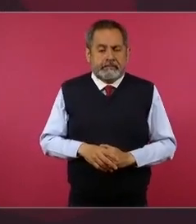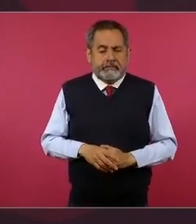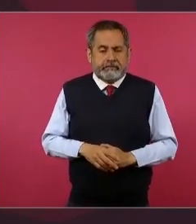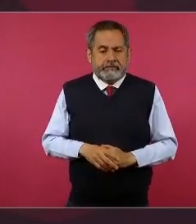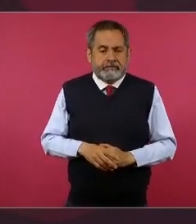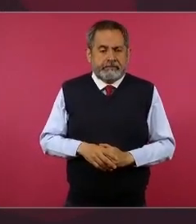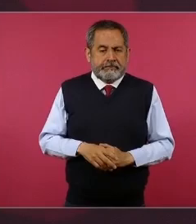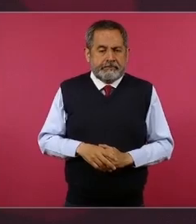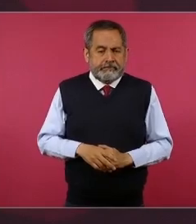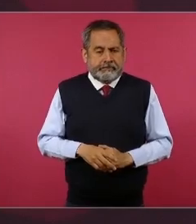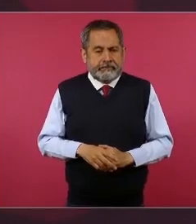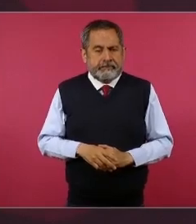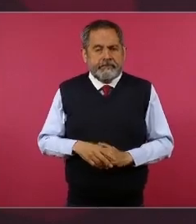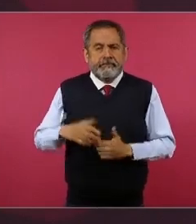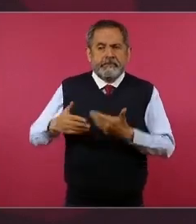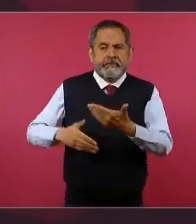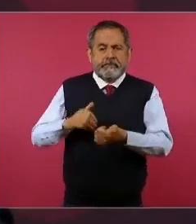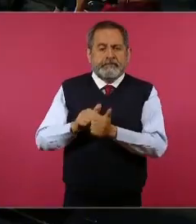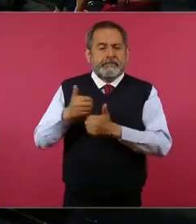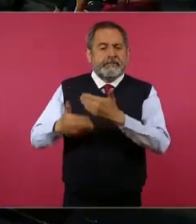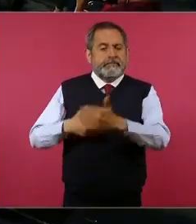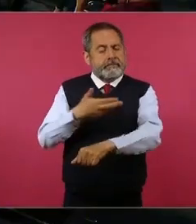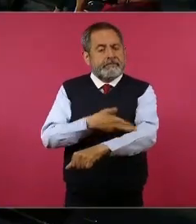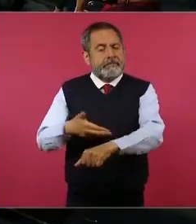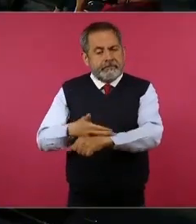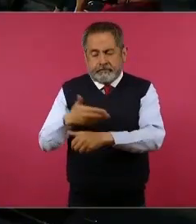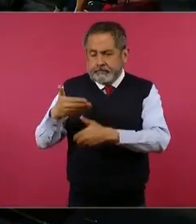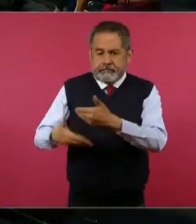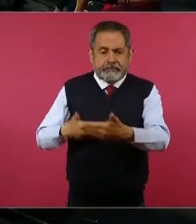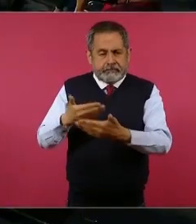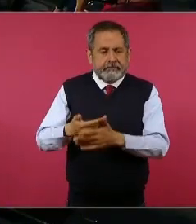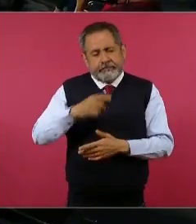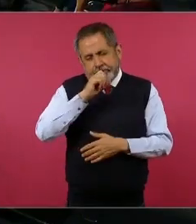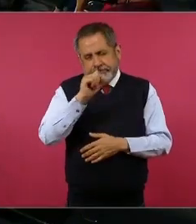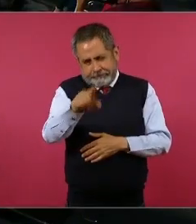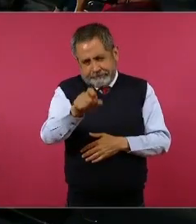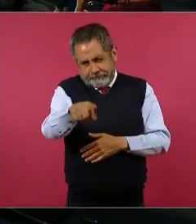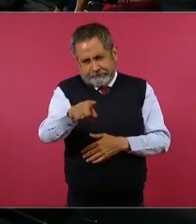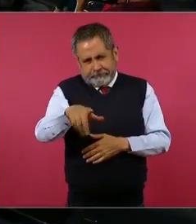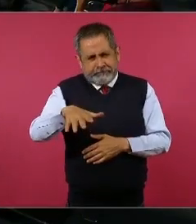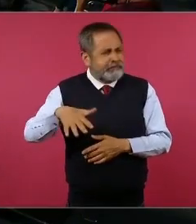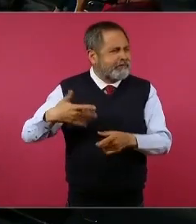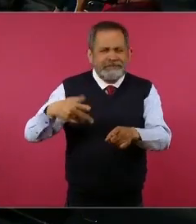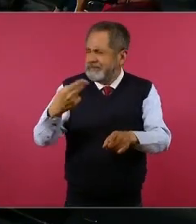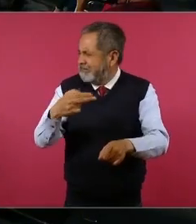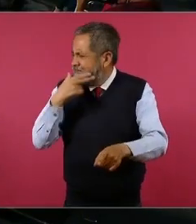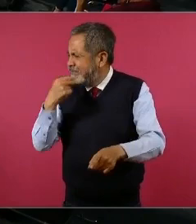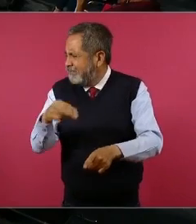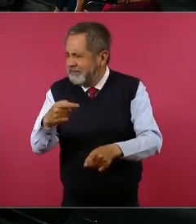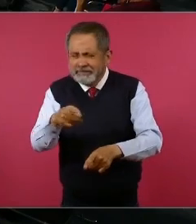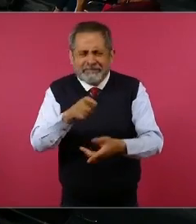es un proceso, por eso escribe el señor, ¿cómo se llama?